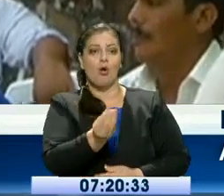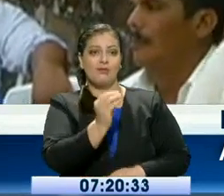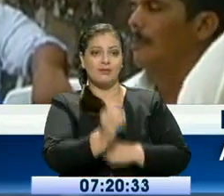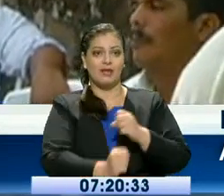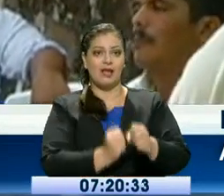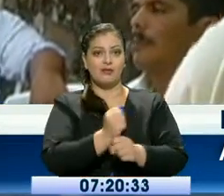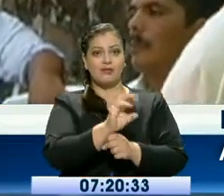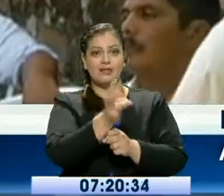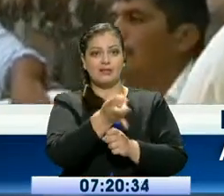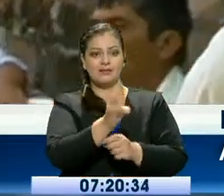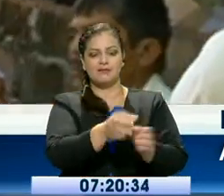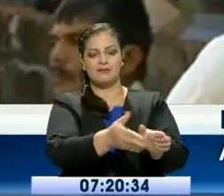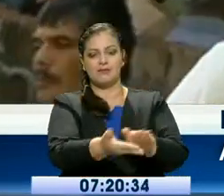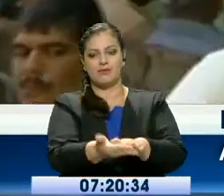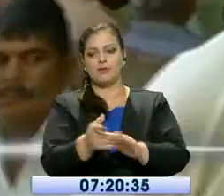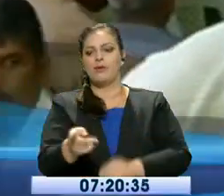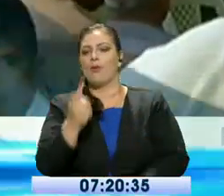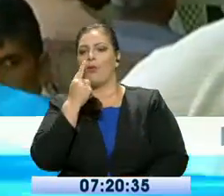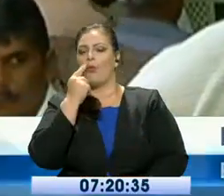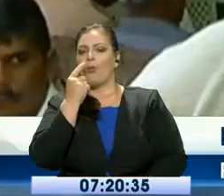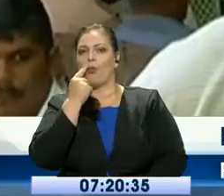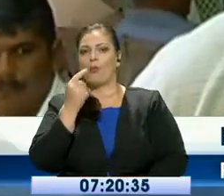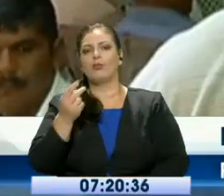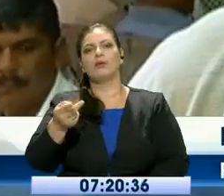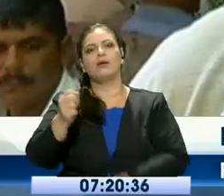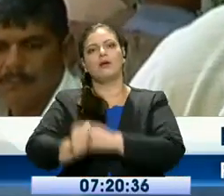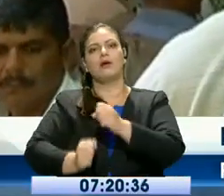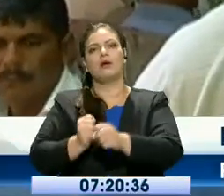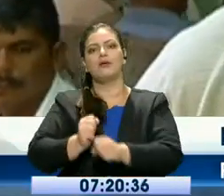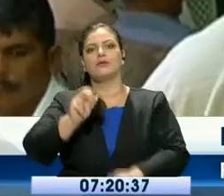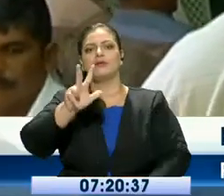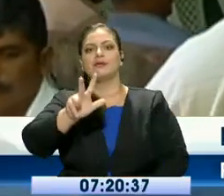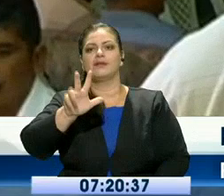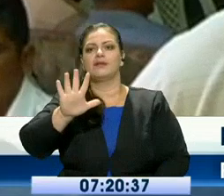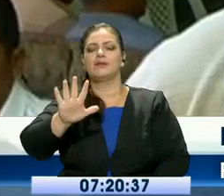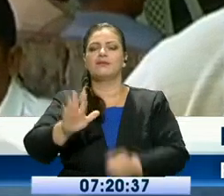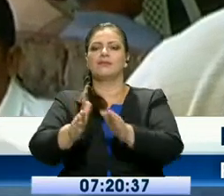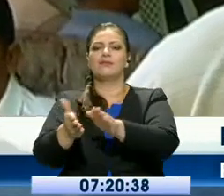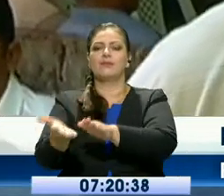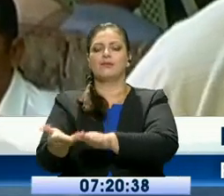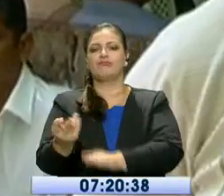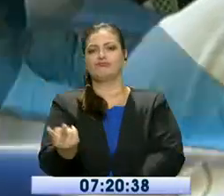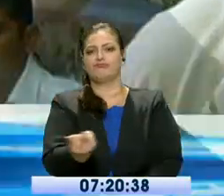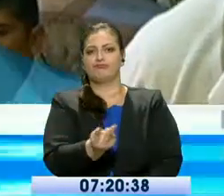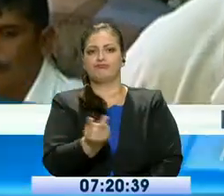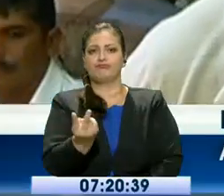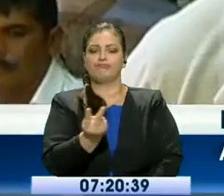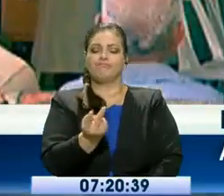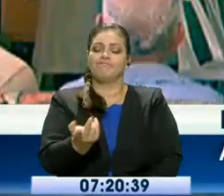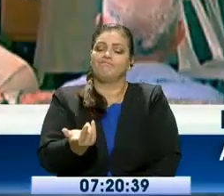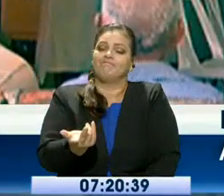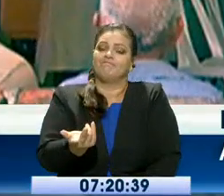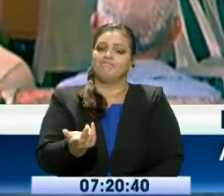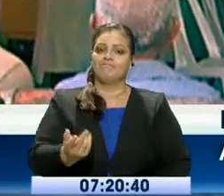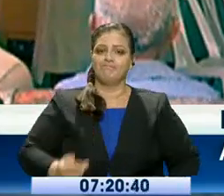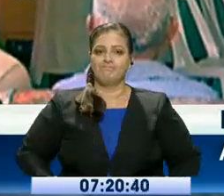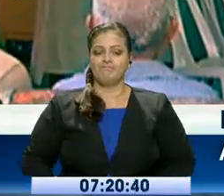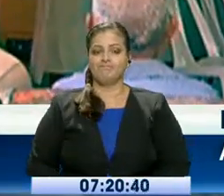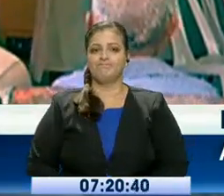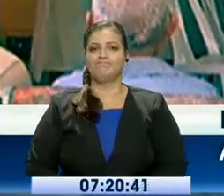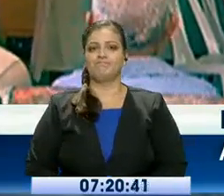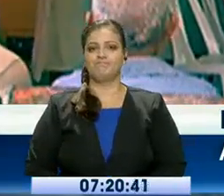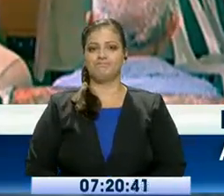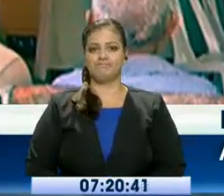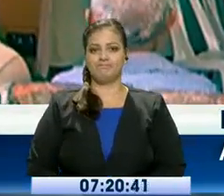tener 2 años. La vida de ella era sus hijos, pero así era mala hora, mi amigo. Así era mala hora. Una tragedia